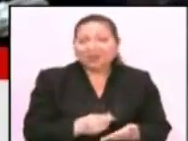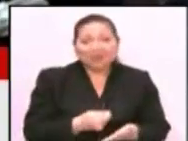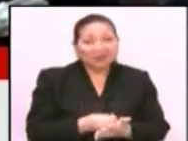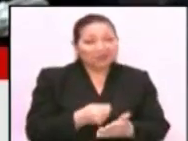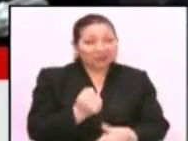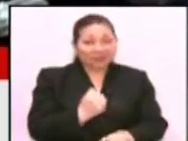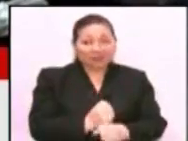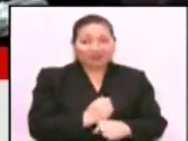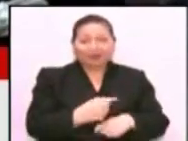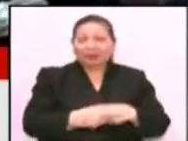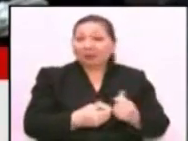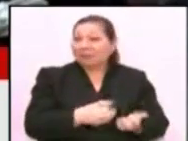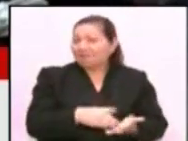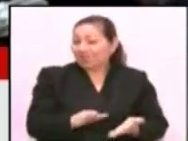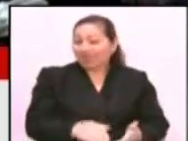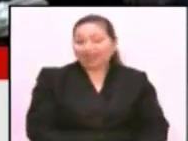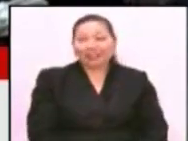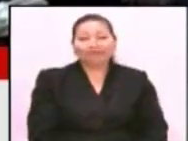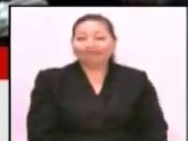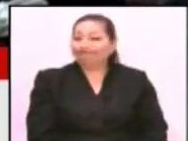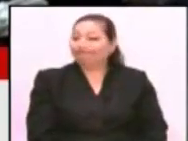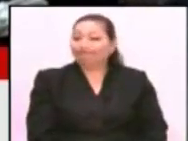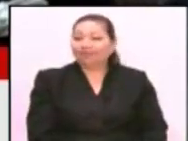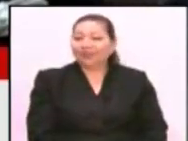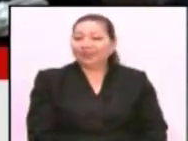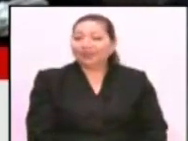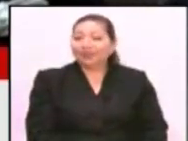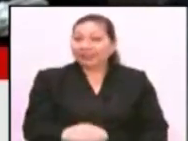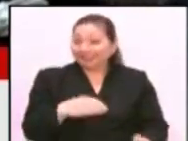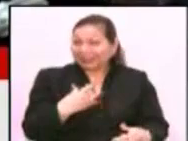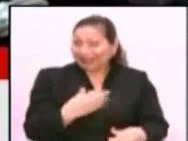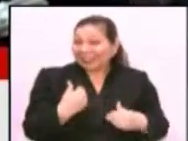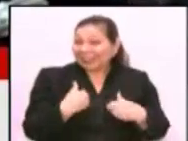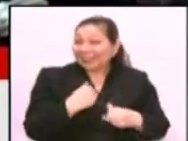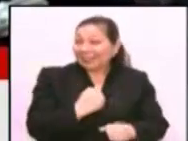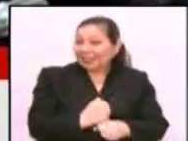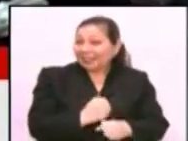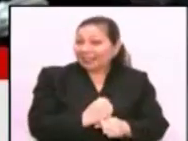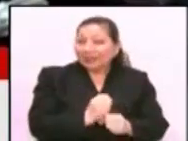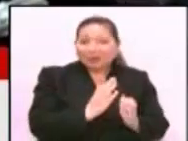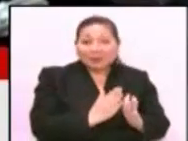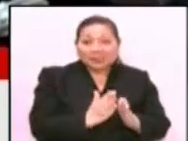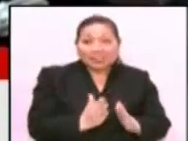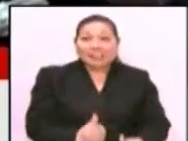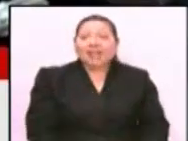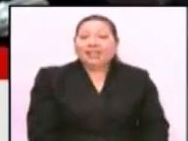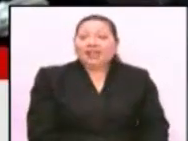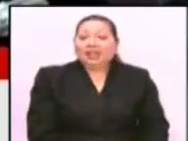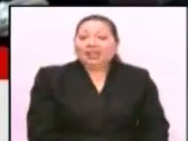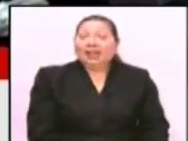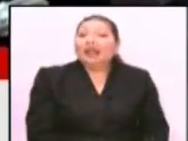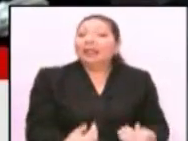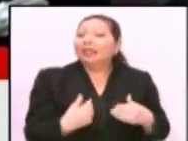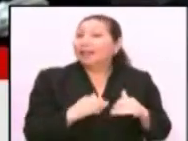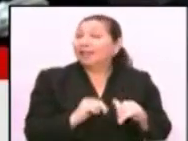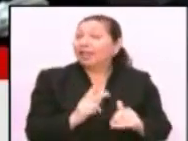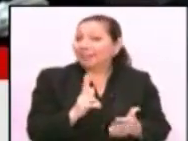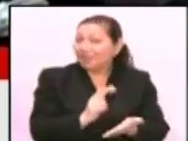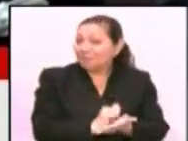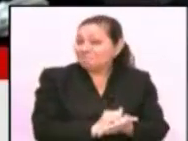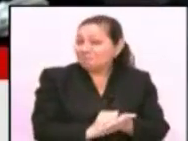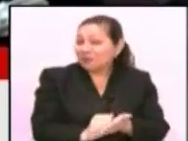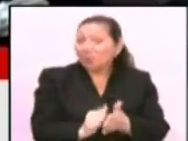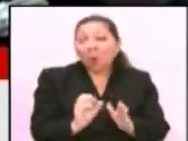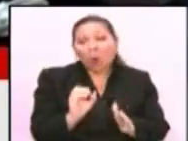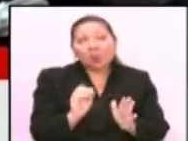un trabajo y al día siguiente los voten. ¿Sí? Entonces, una vez que consigan el trabajo, y voy a medir si lo consigue, si mantiene el trabajo 3 meses y